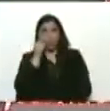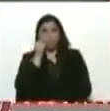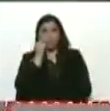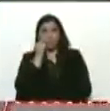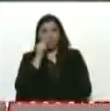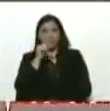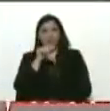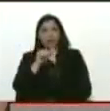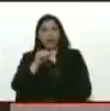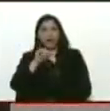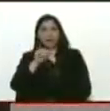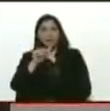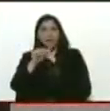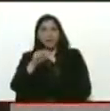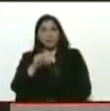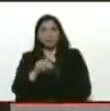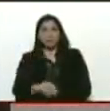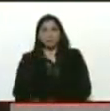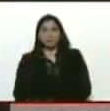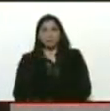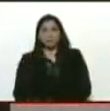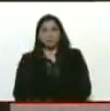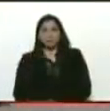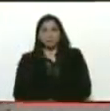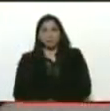Iron Berry, de la misma empresa.